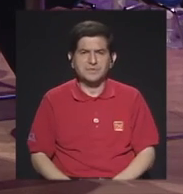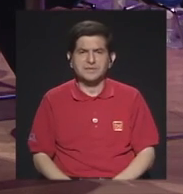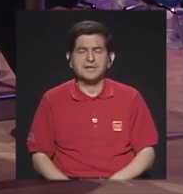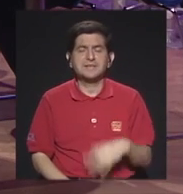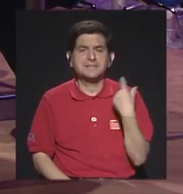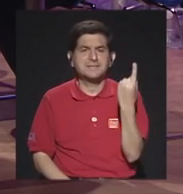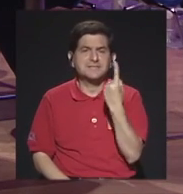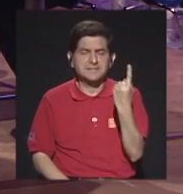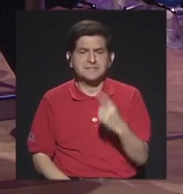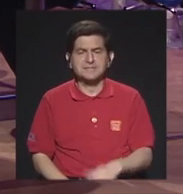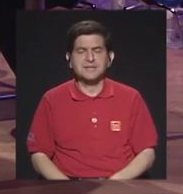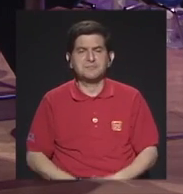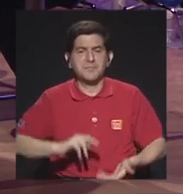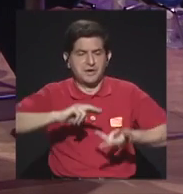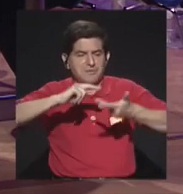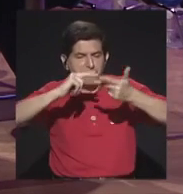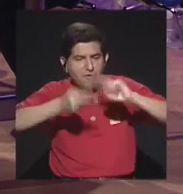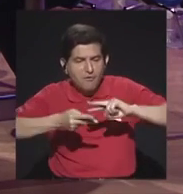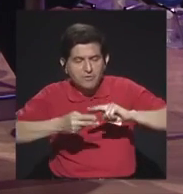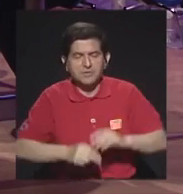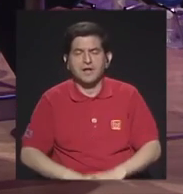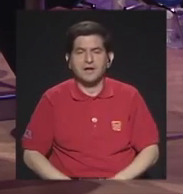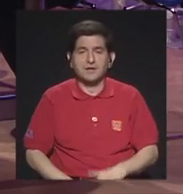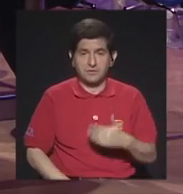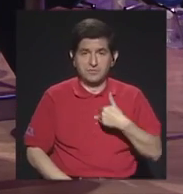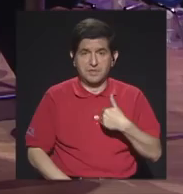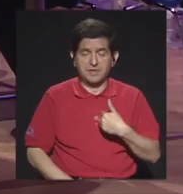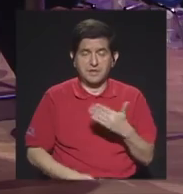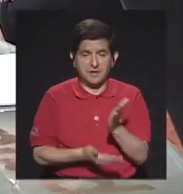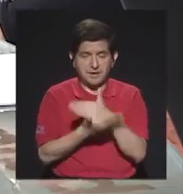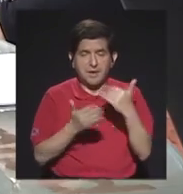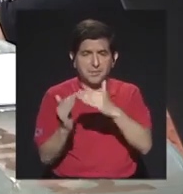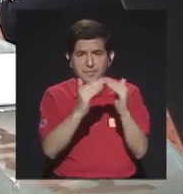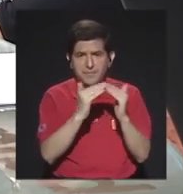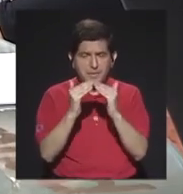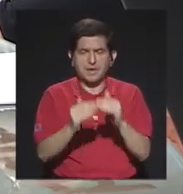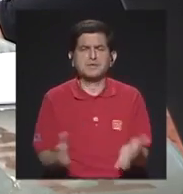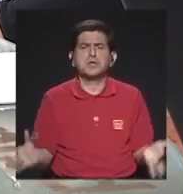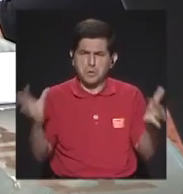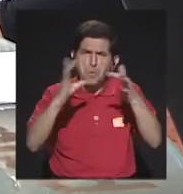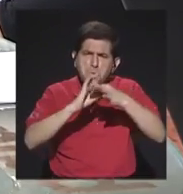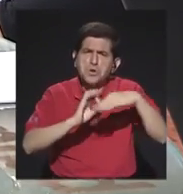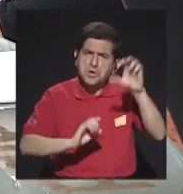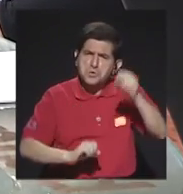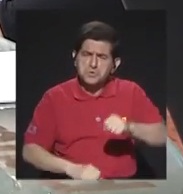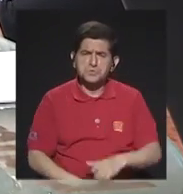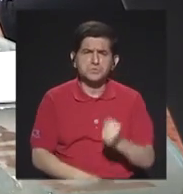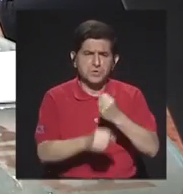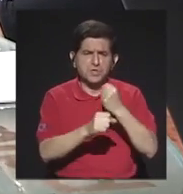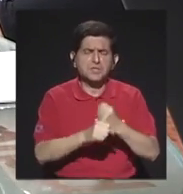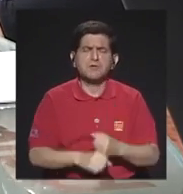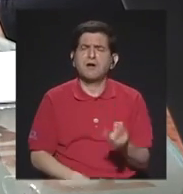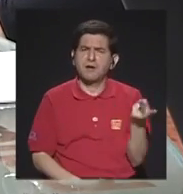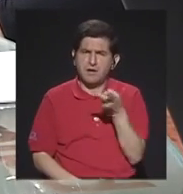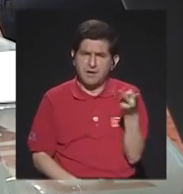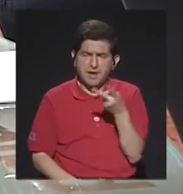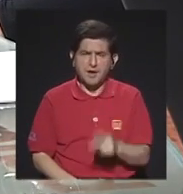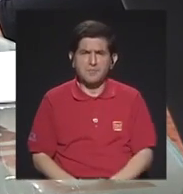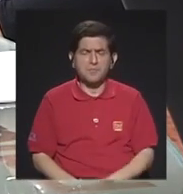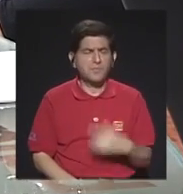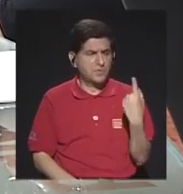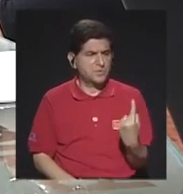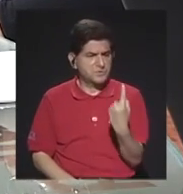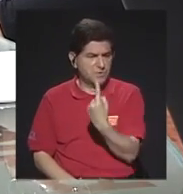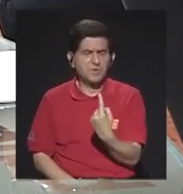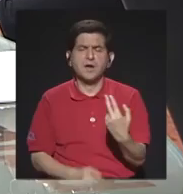tener la otra contraparte, que es la parte ciudadana. Entonces, ¿por qué no estar unidos y por qué no trabajar conjuntamente con lo que a cada